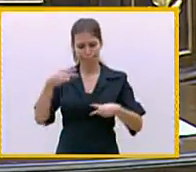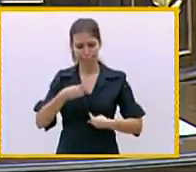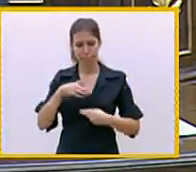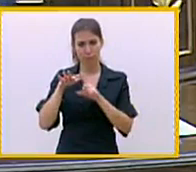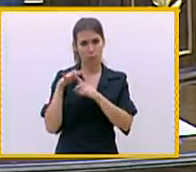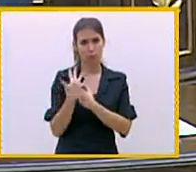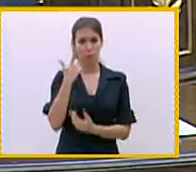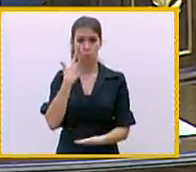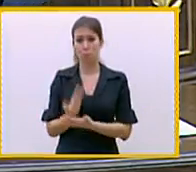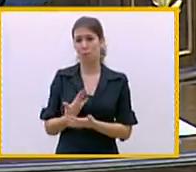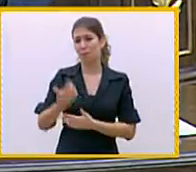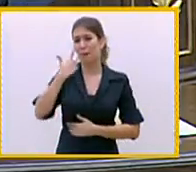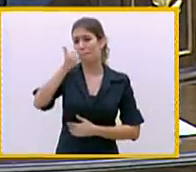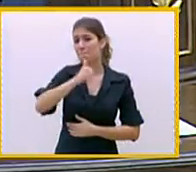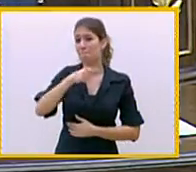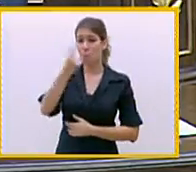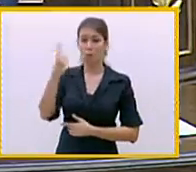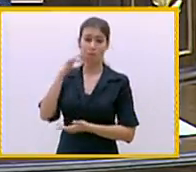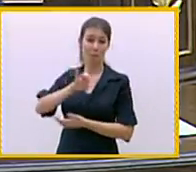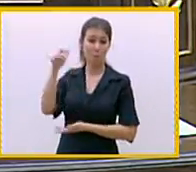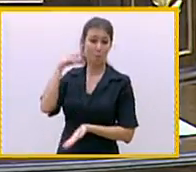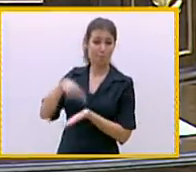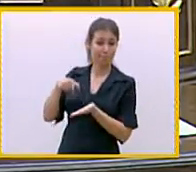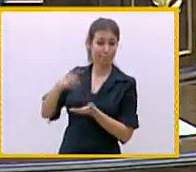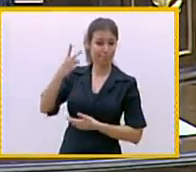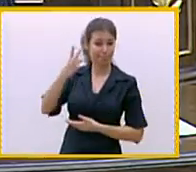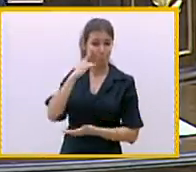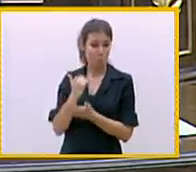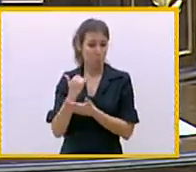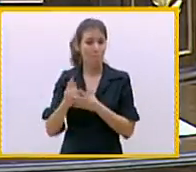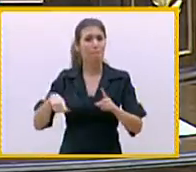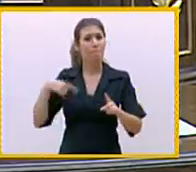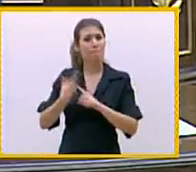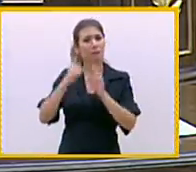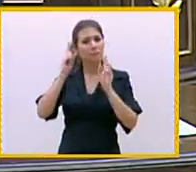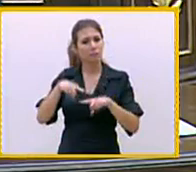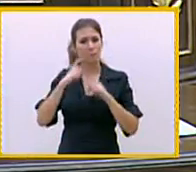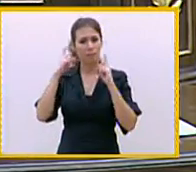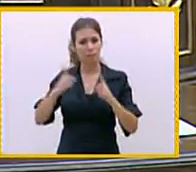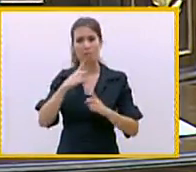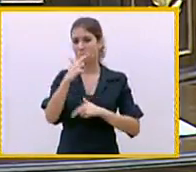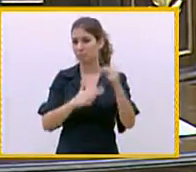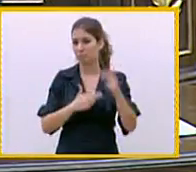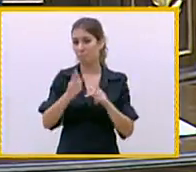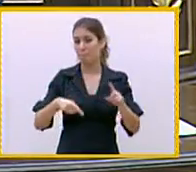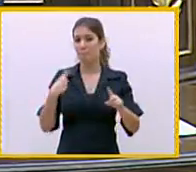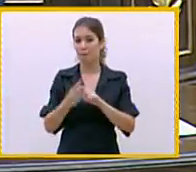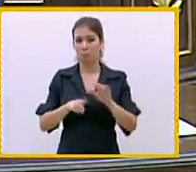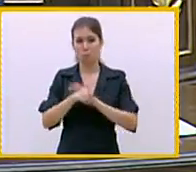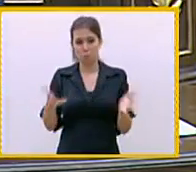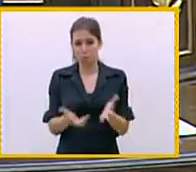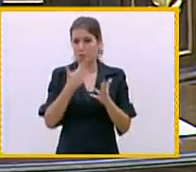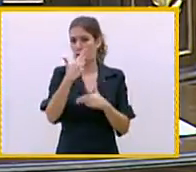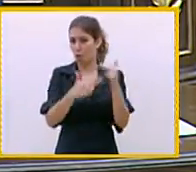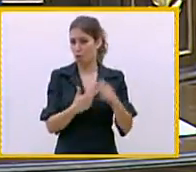de resistencia europeas como en relación a su exposición a la construcción y promoción inmobiliaria, y, por